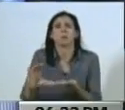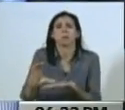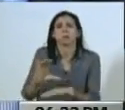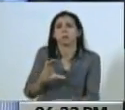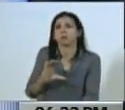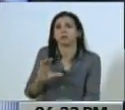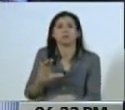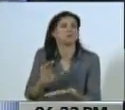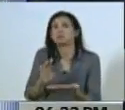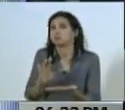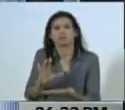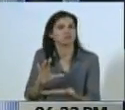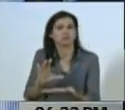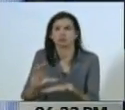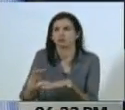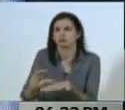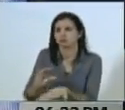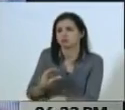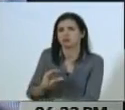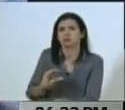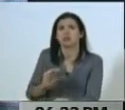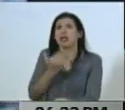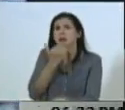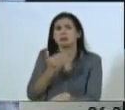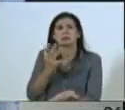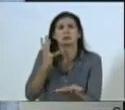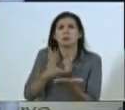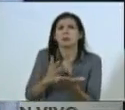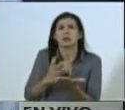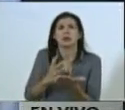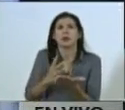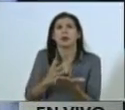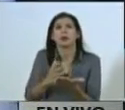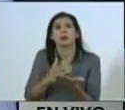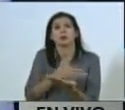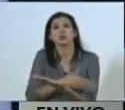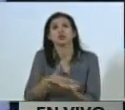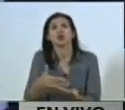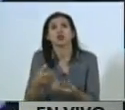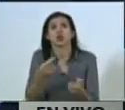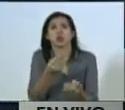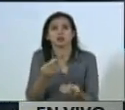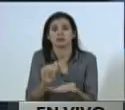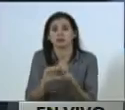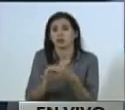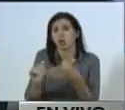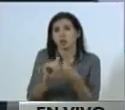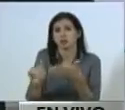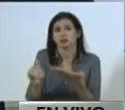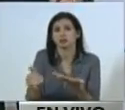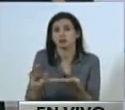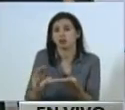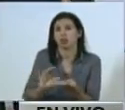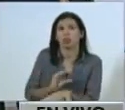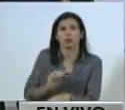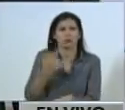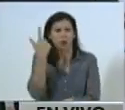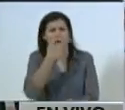Algo más de 5 mil millones de dólares. Aquí hay periodistas muy jóvenes, les veo el rostro.